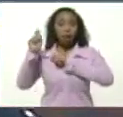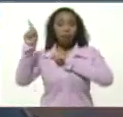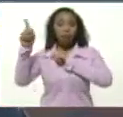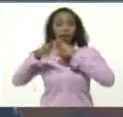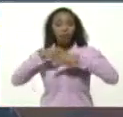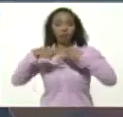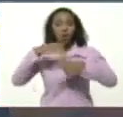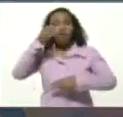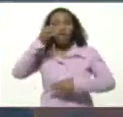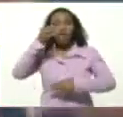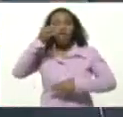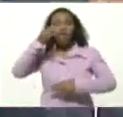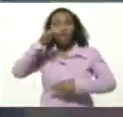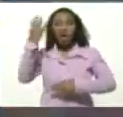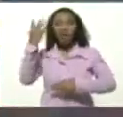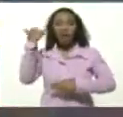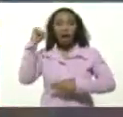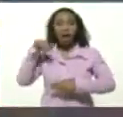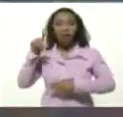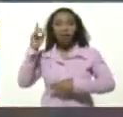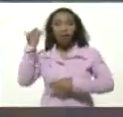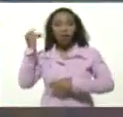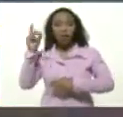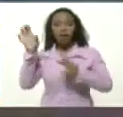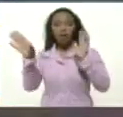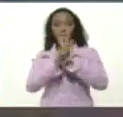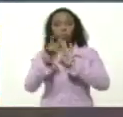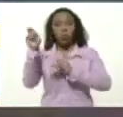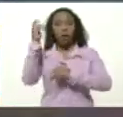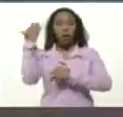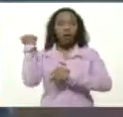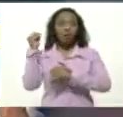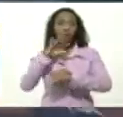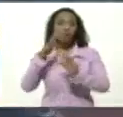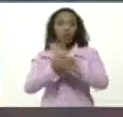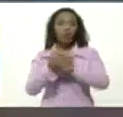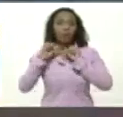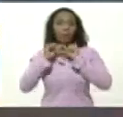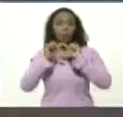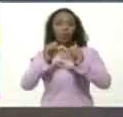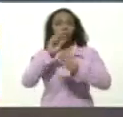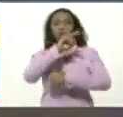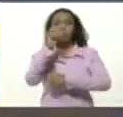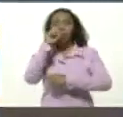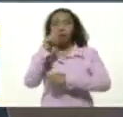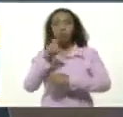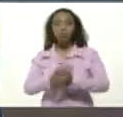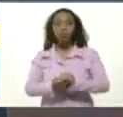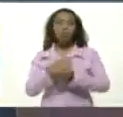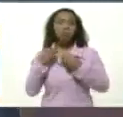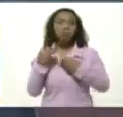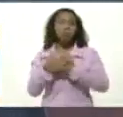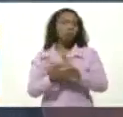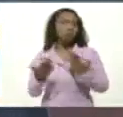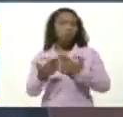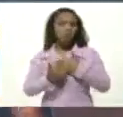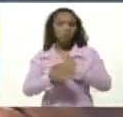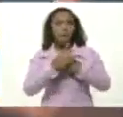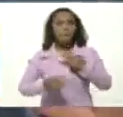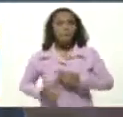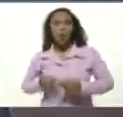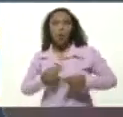Revolución Francesa y que se conoce en el nuevo constitucionalismo, ¿no? Y que se ha mantenido por más de 200 años, para darle paso a la